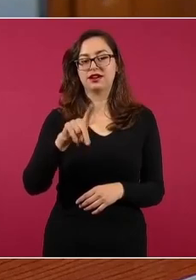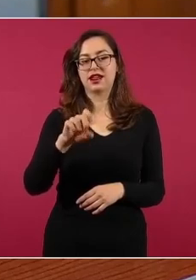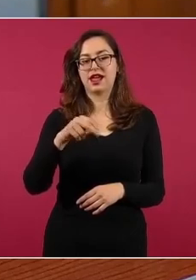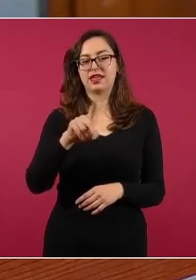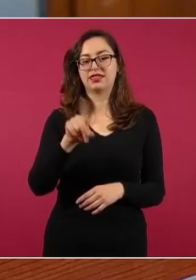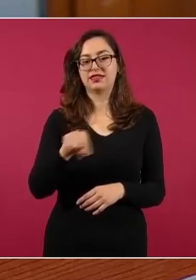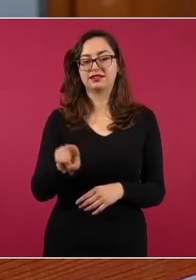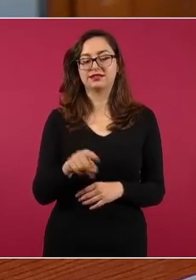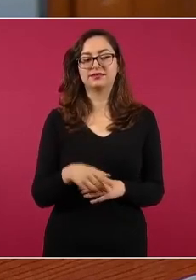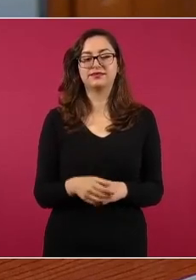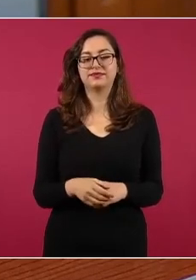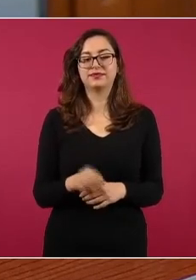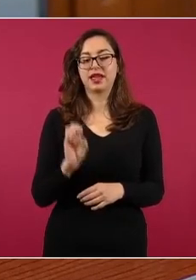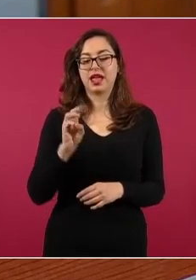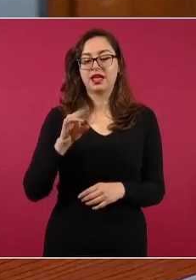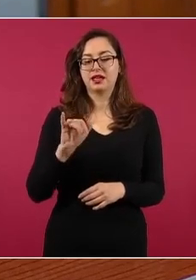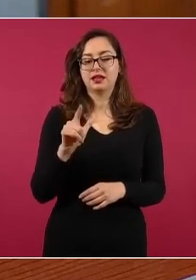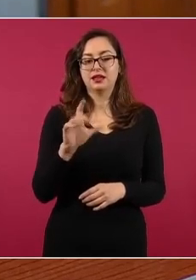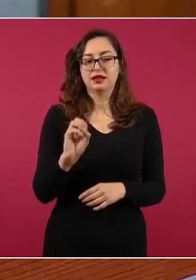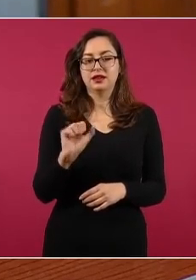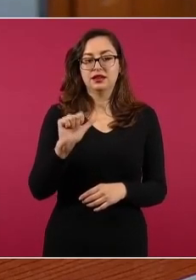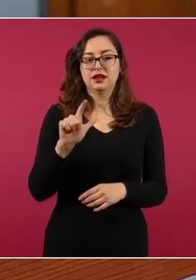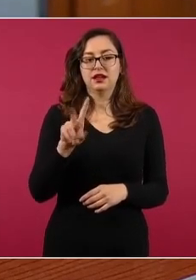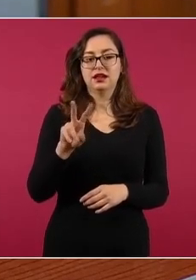Emilio Álvarez Icaza,